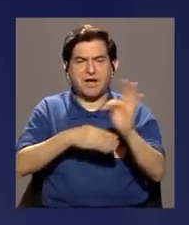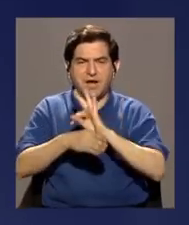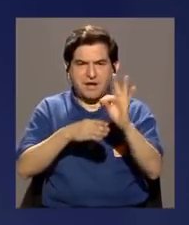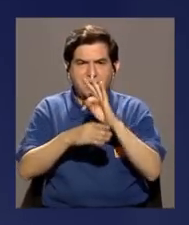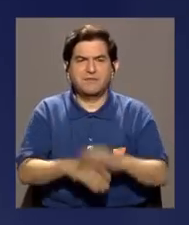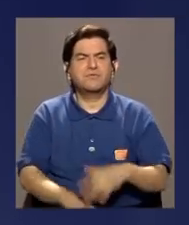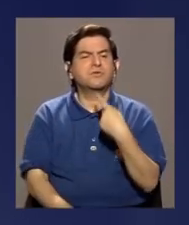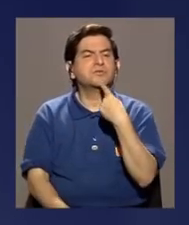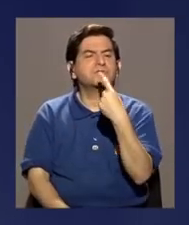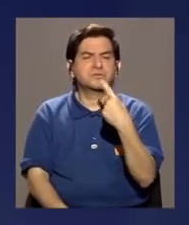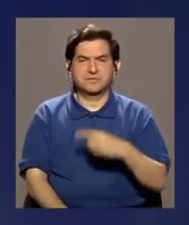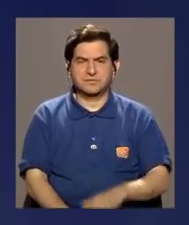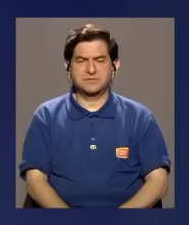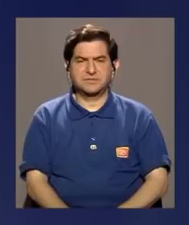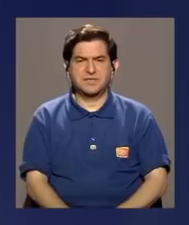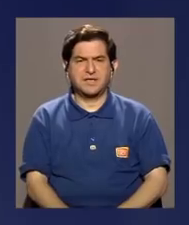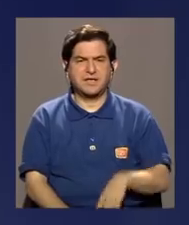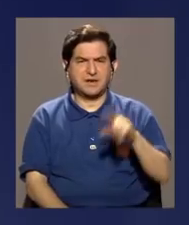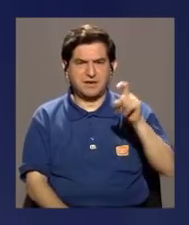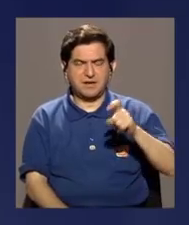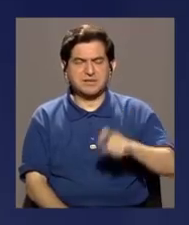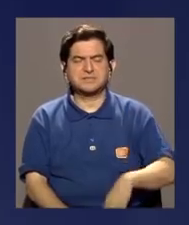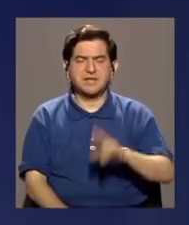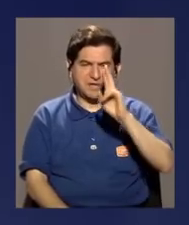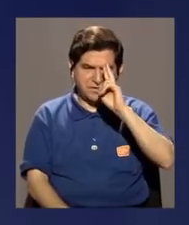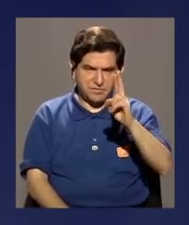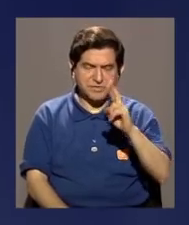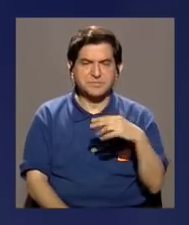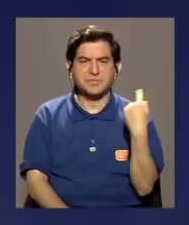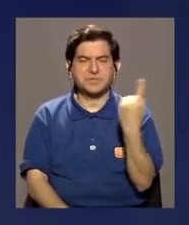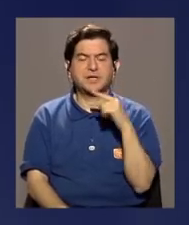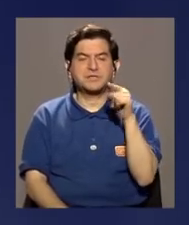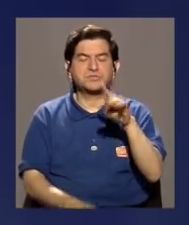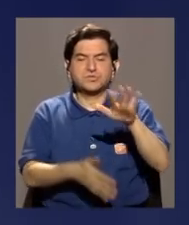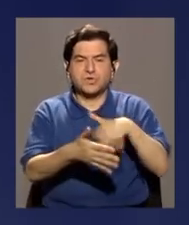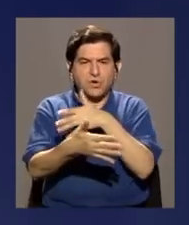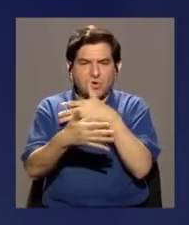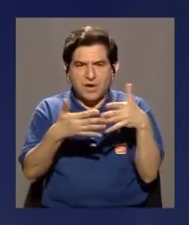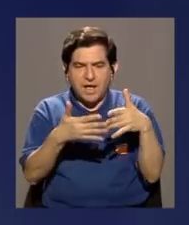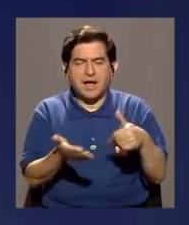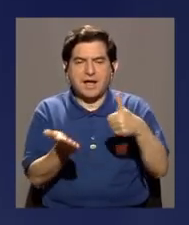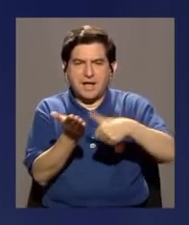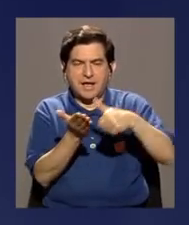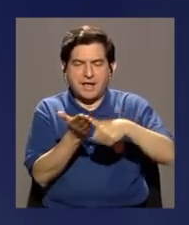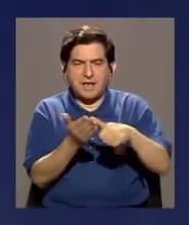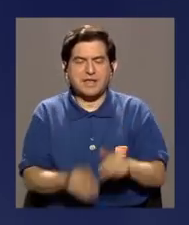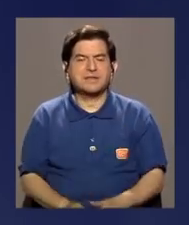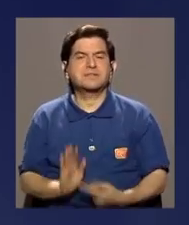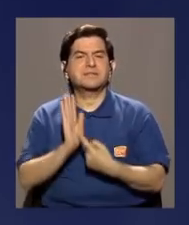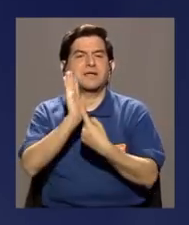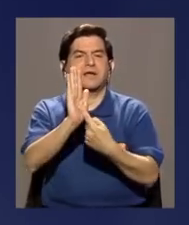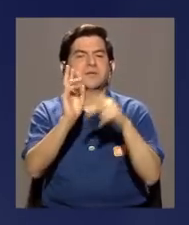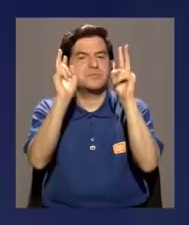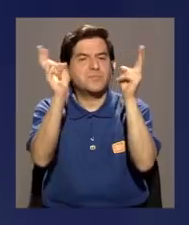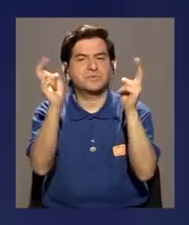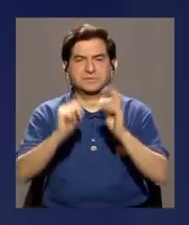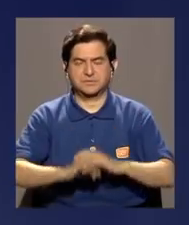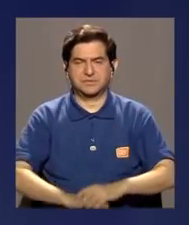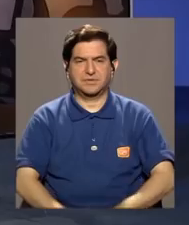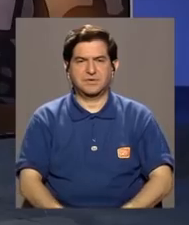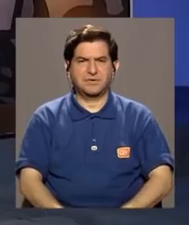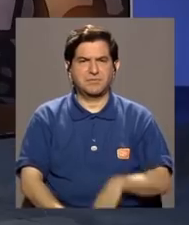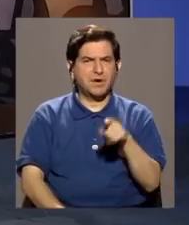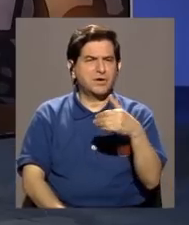temas dijo que había que reconocerle que él era la única agenda electoral que ponía sobre la mesa sus temas